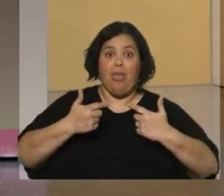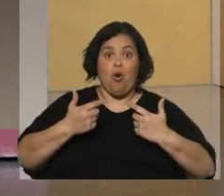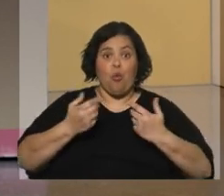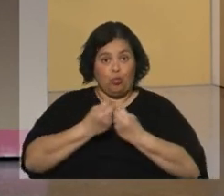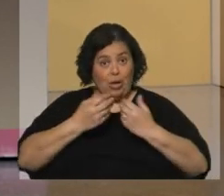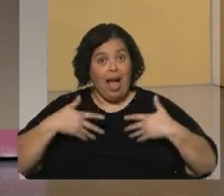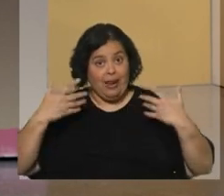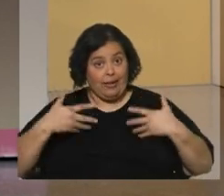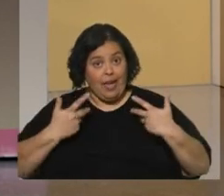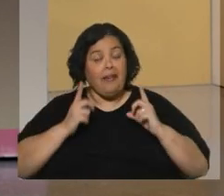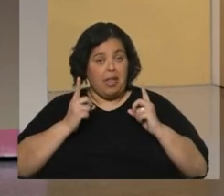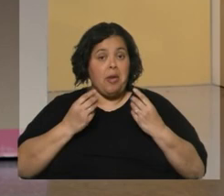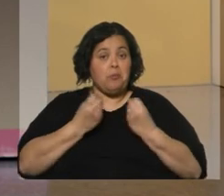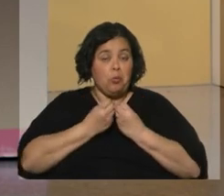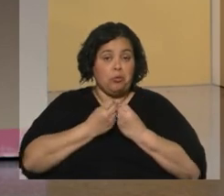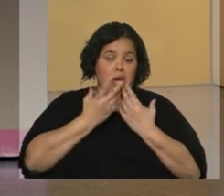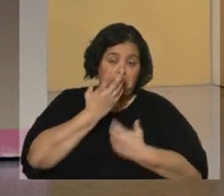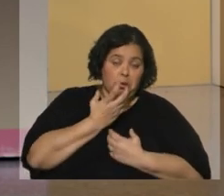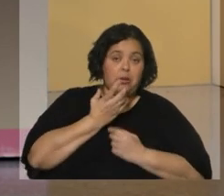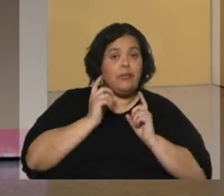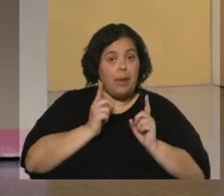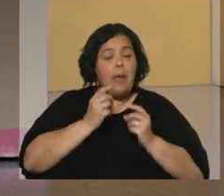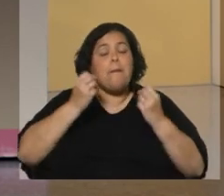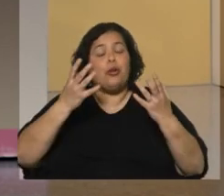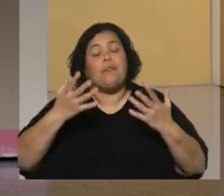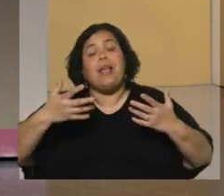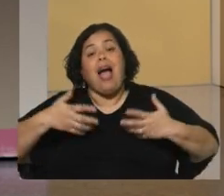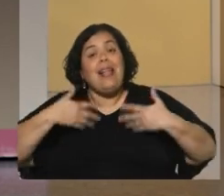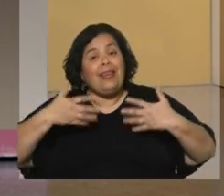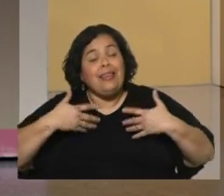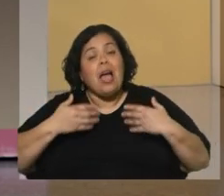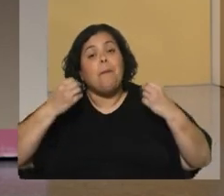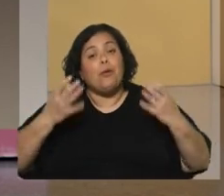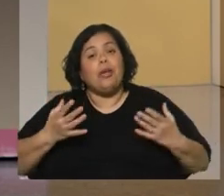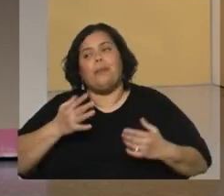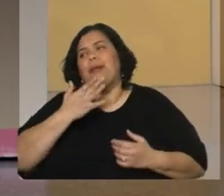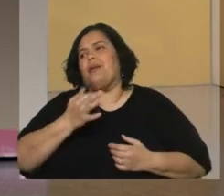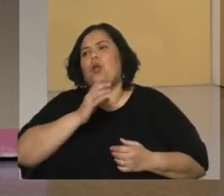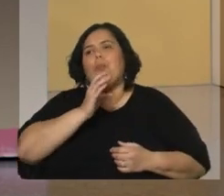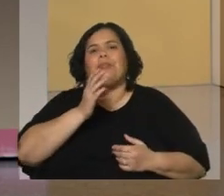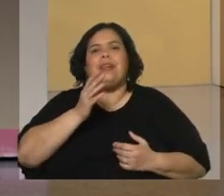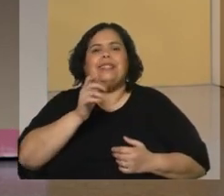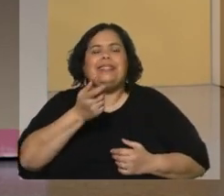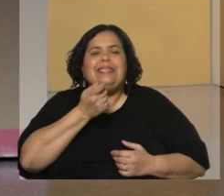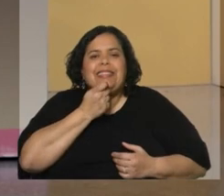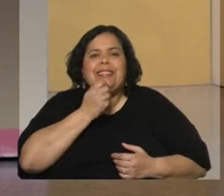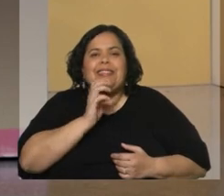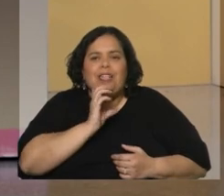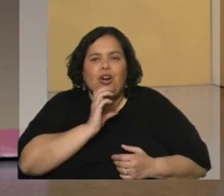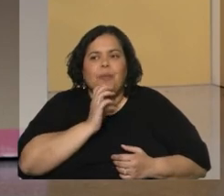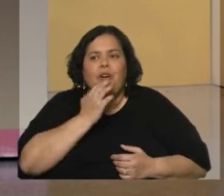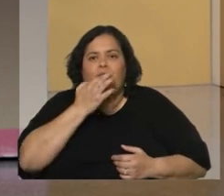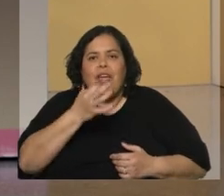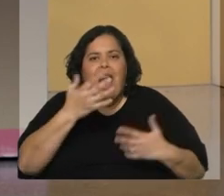decepciones porque la alegría es bueno cuando un chiste necesita o cuando algo que vos estás haciendo necesita